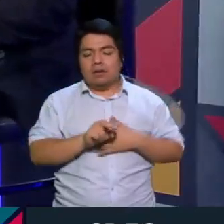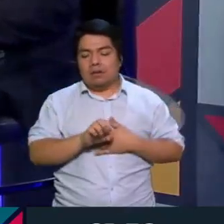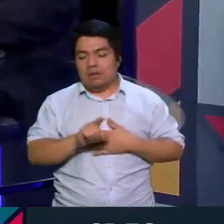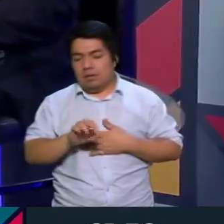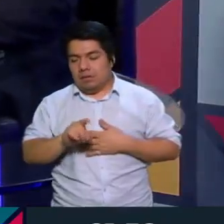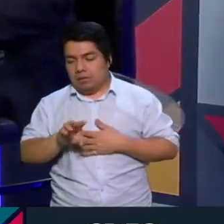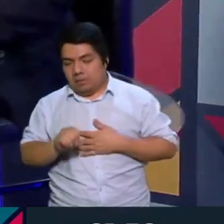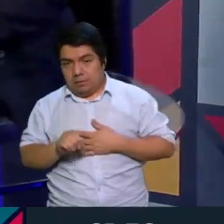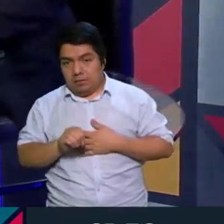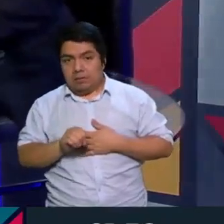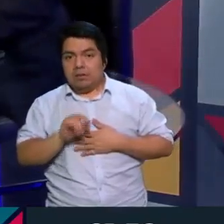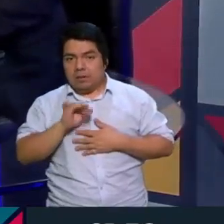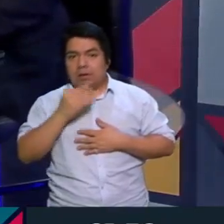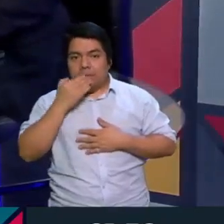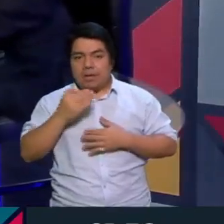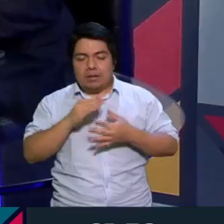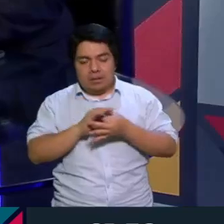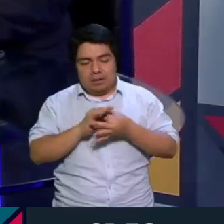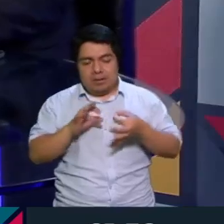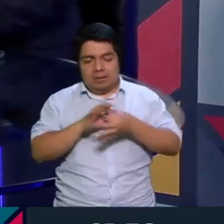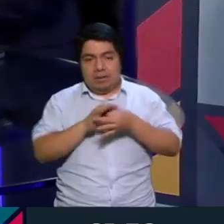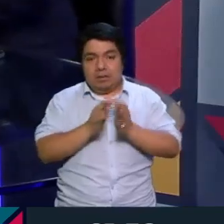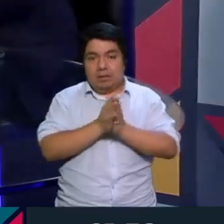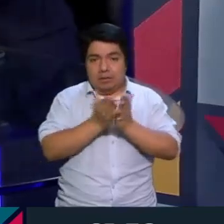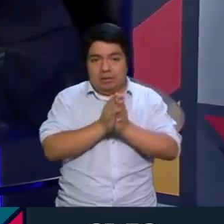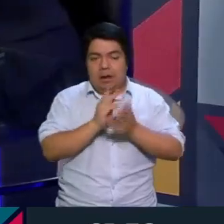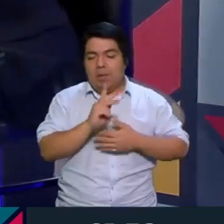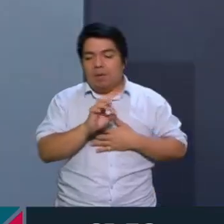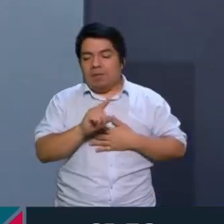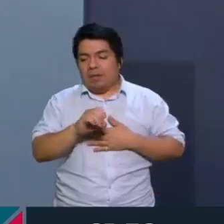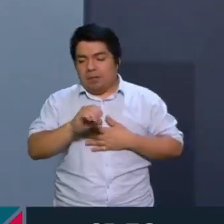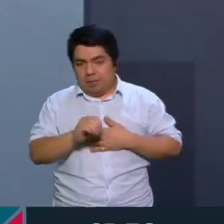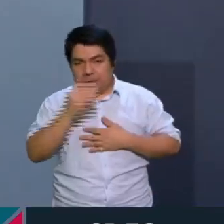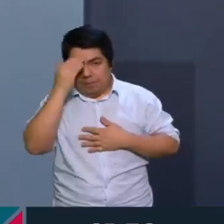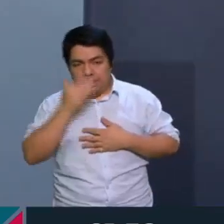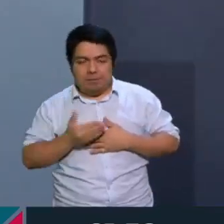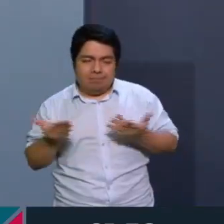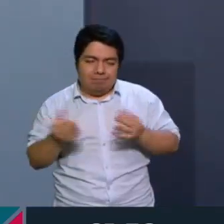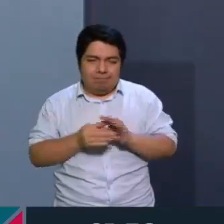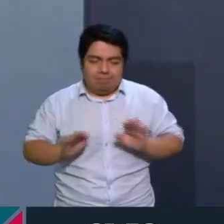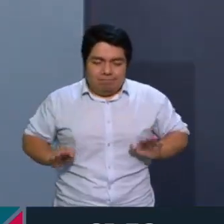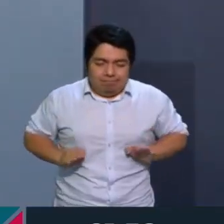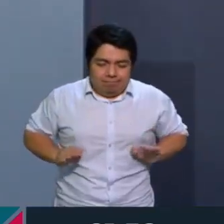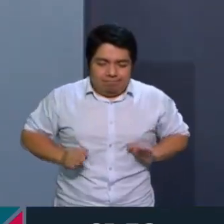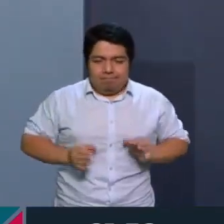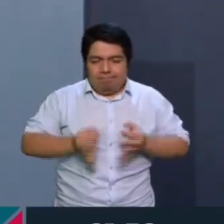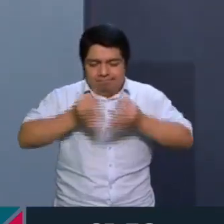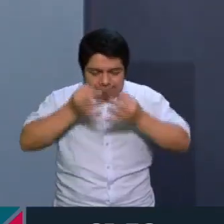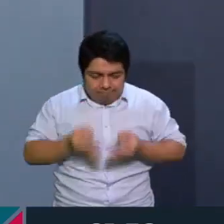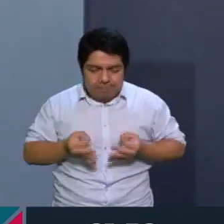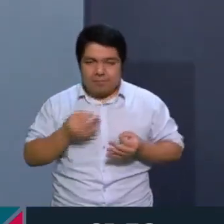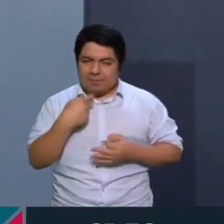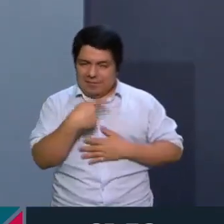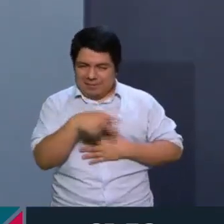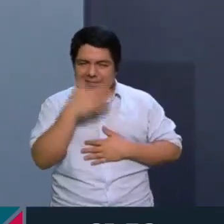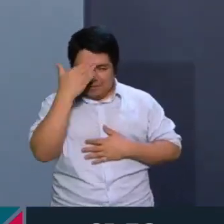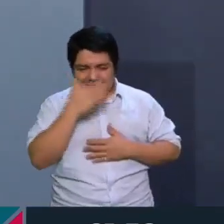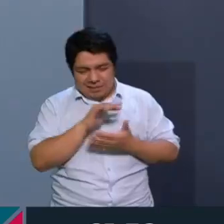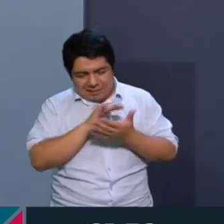tiene un libro muy bueno que es el neoporfirismo. Ese es un gran libro que también hace gala de su característica muy propia